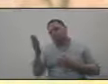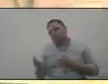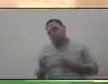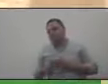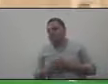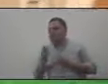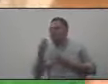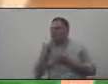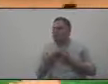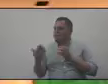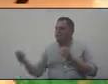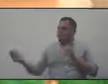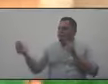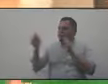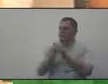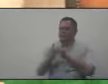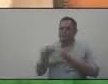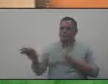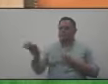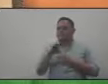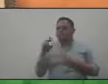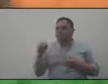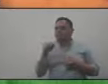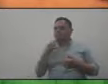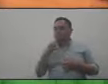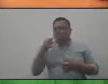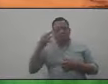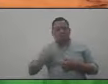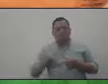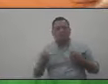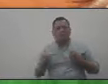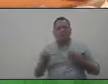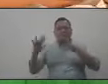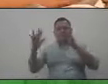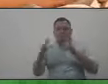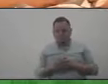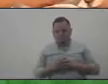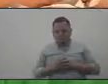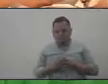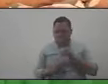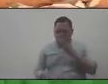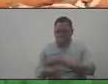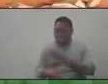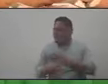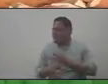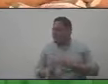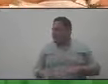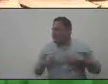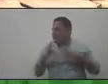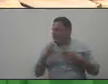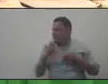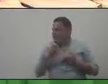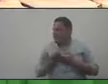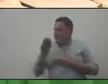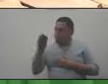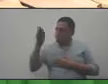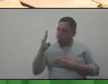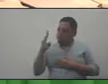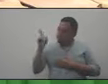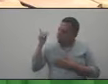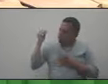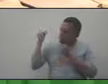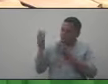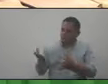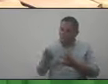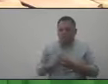por acompañarnos y gracias a todos de verdad y felicitarla por salir adelante, usted, en nombre de Dios